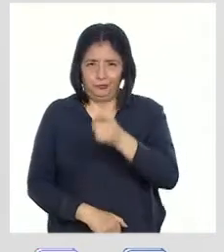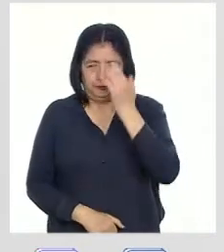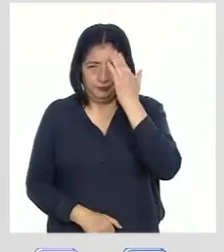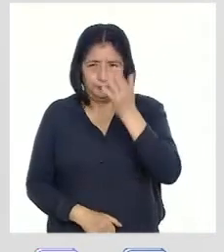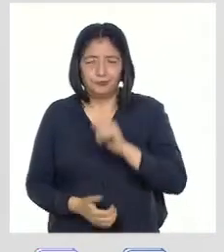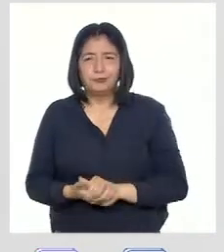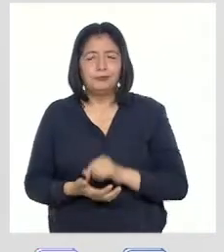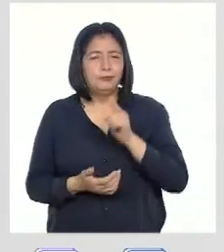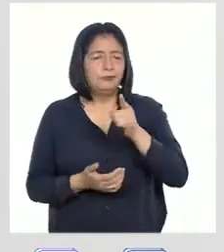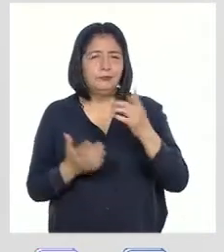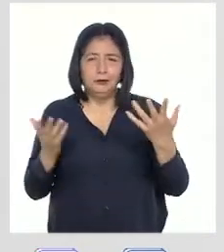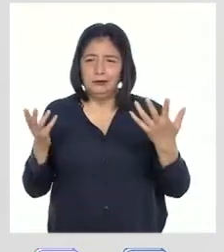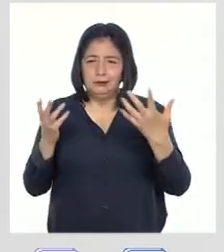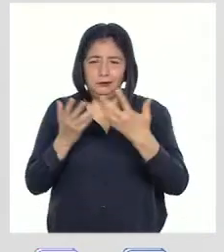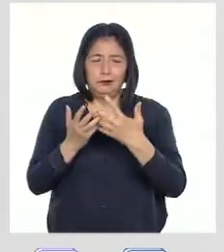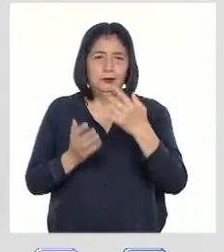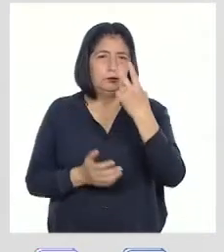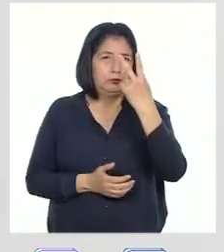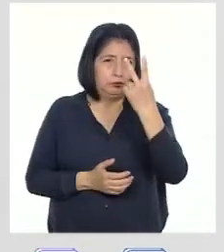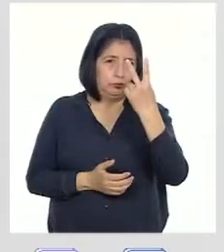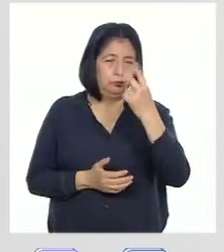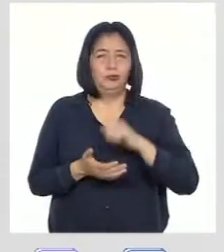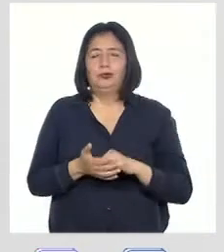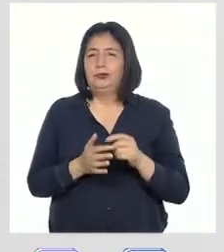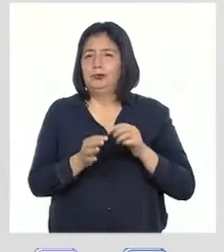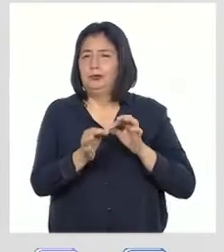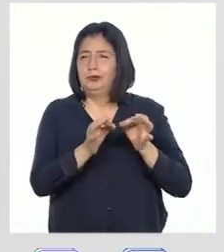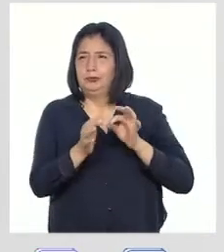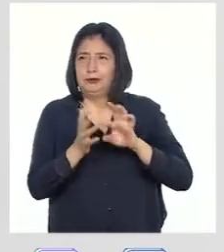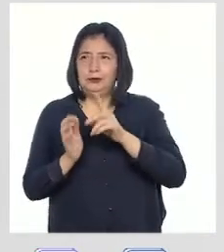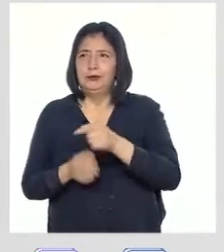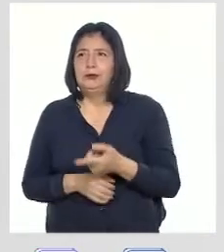¿sabes? Has conectado dos conceptos,